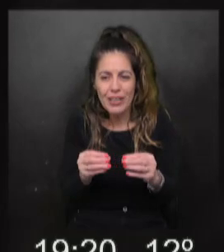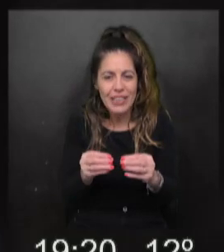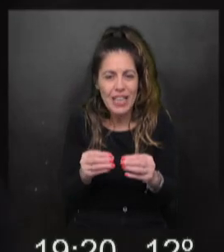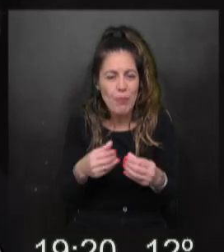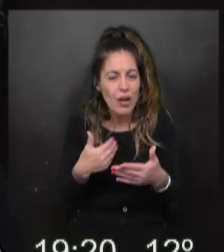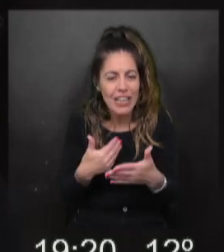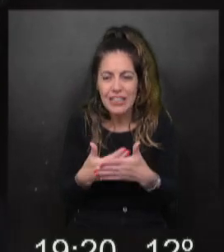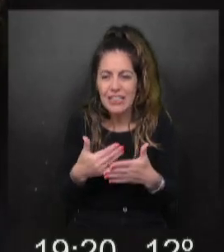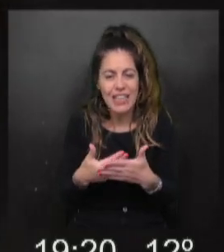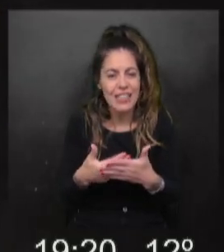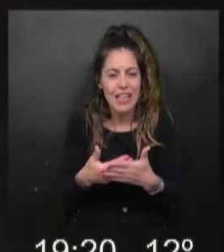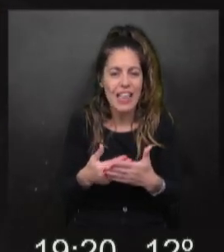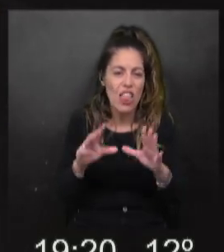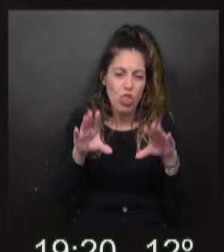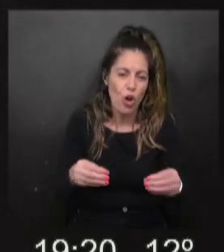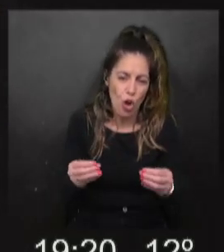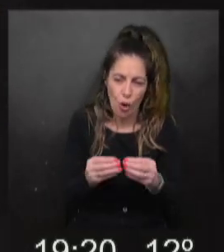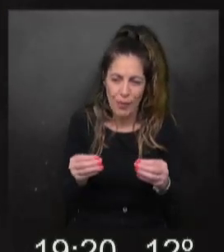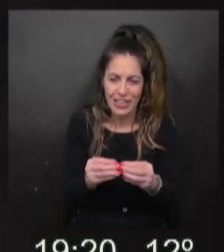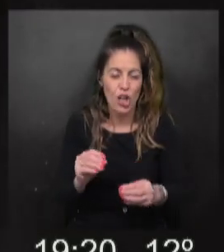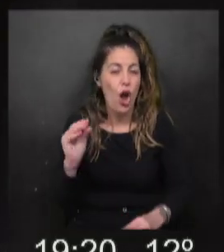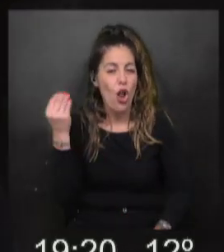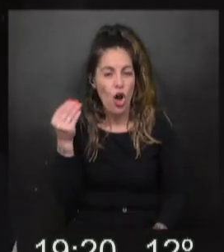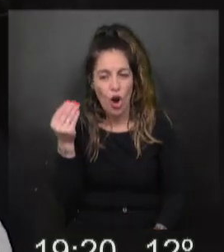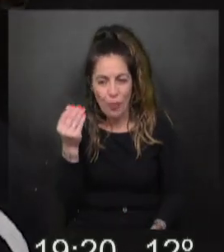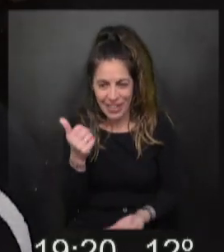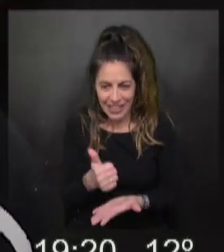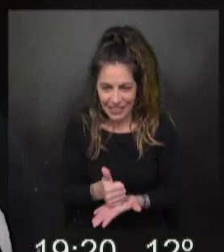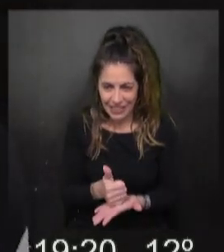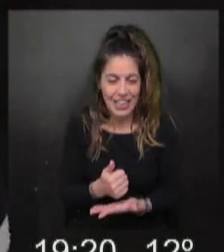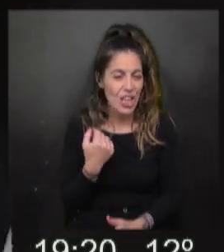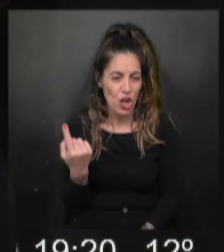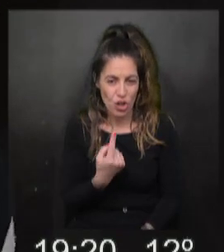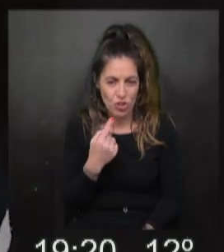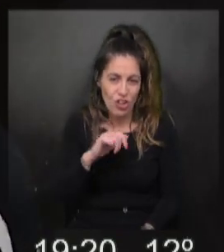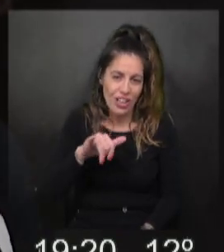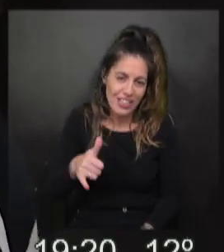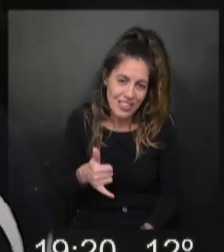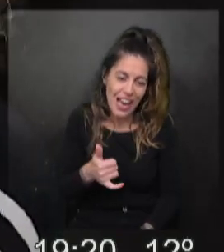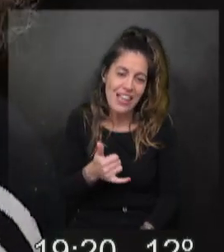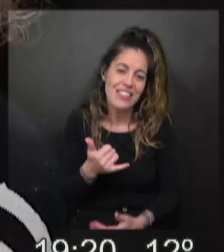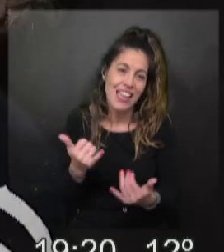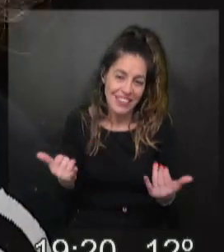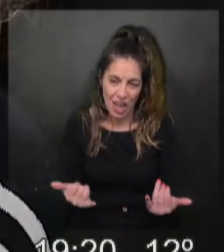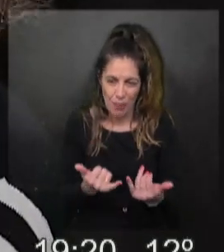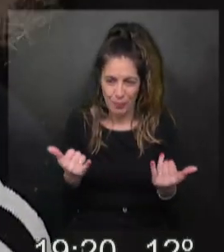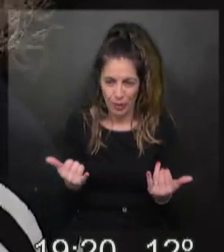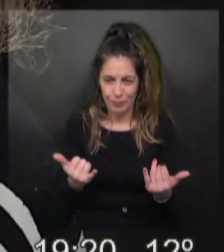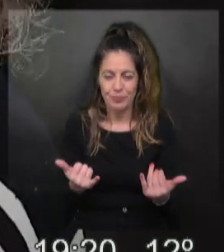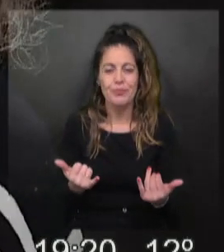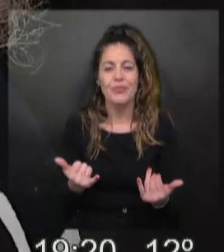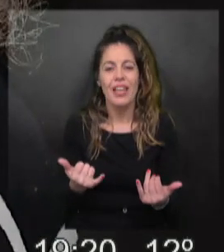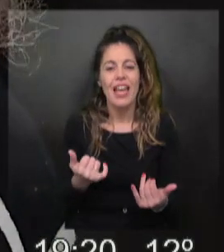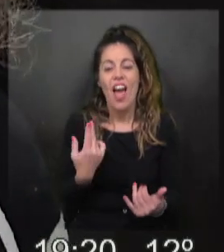que vinieron los jóvenes como ahora están Y nosotros que ya no hace tanto y este